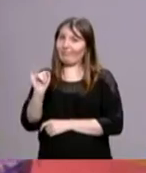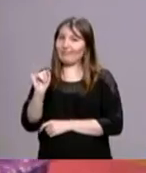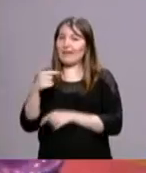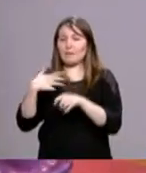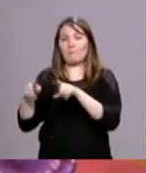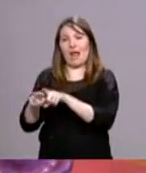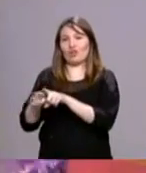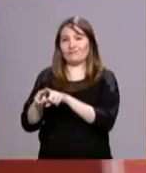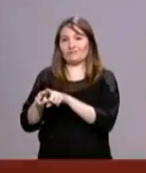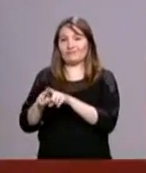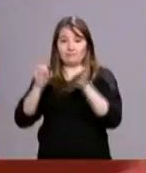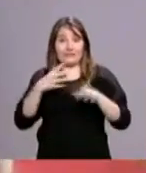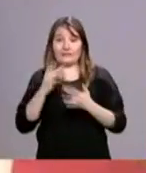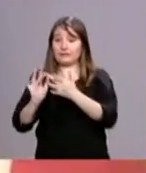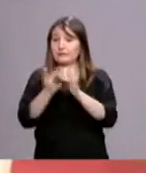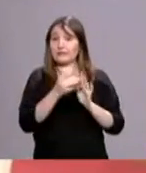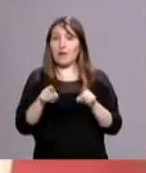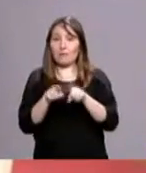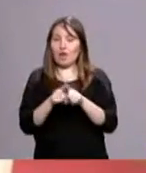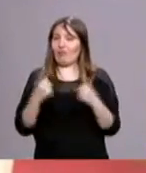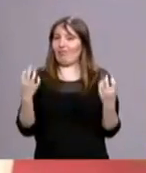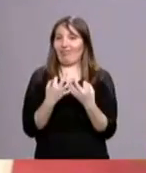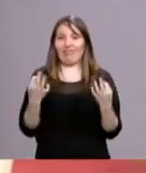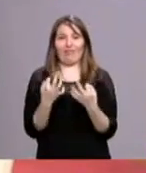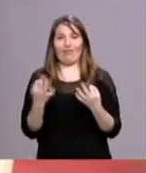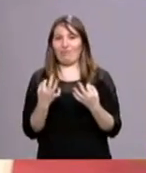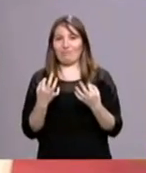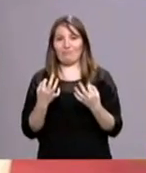Esta revolución, hermanos, necesita este mundo.